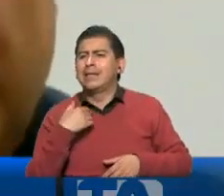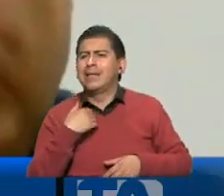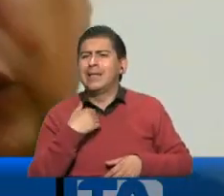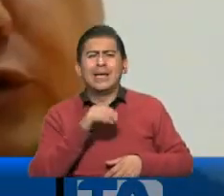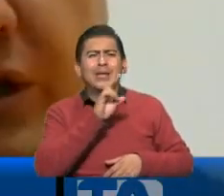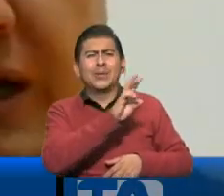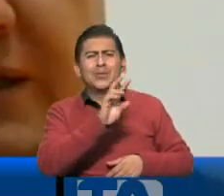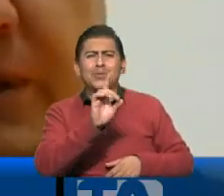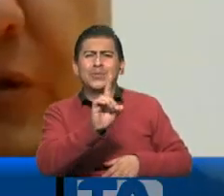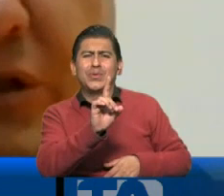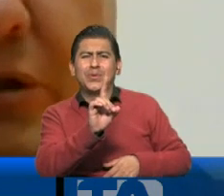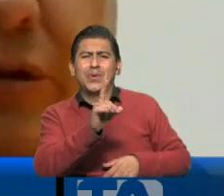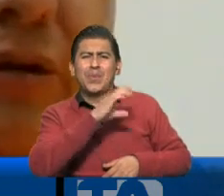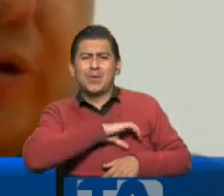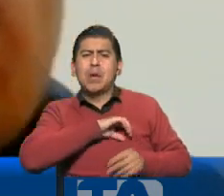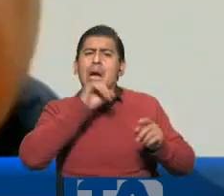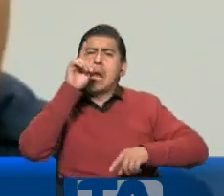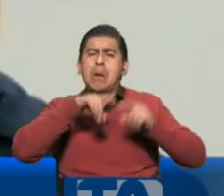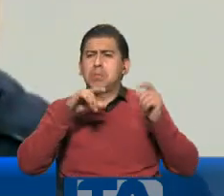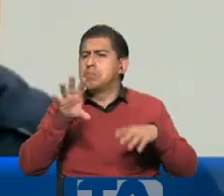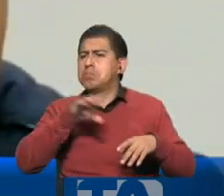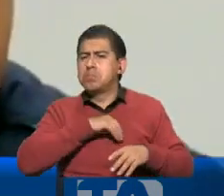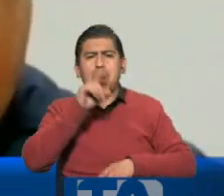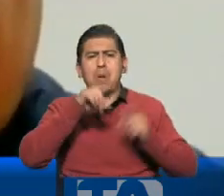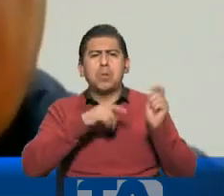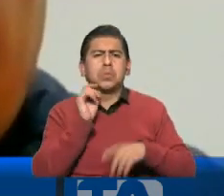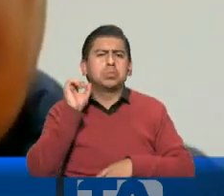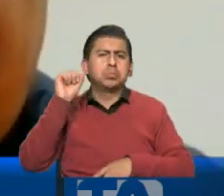voluntades, unos aceptan los exhortos y otros no.